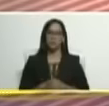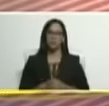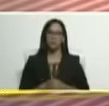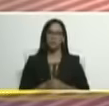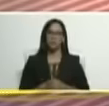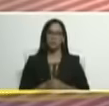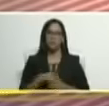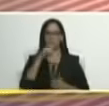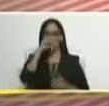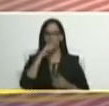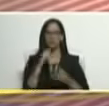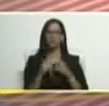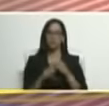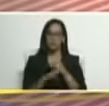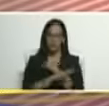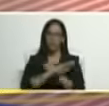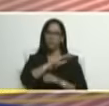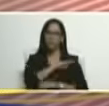Años duros.